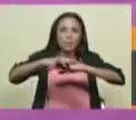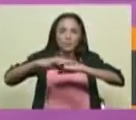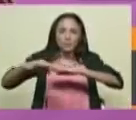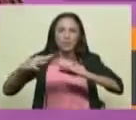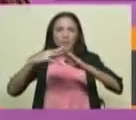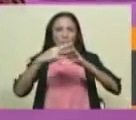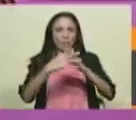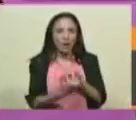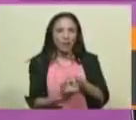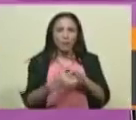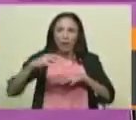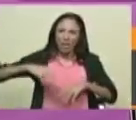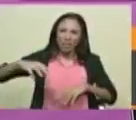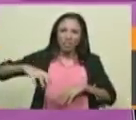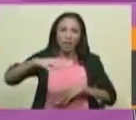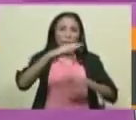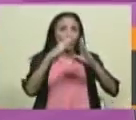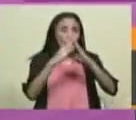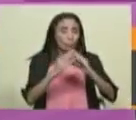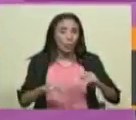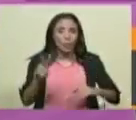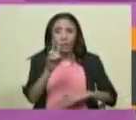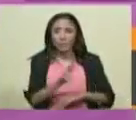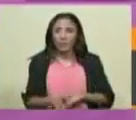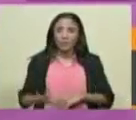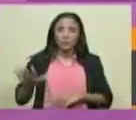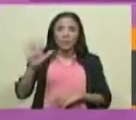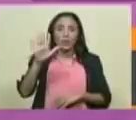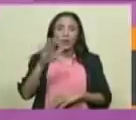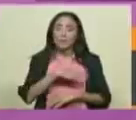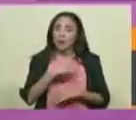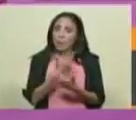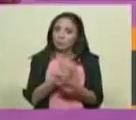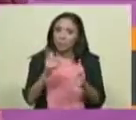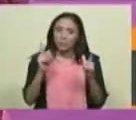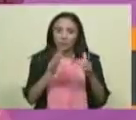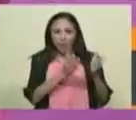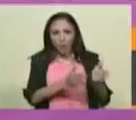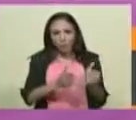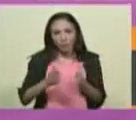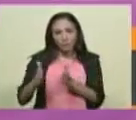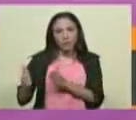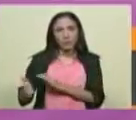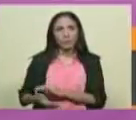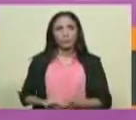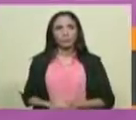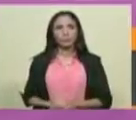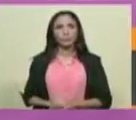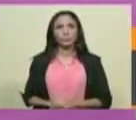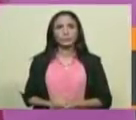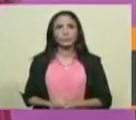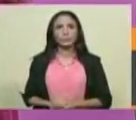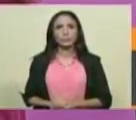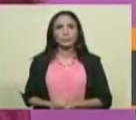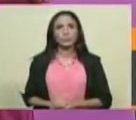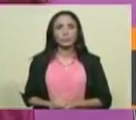estados. Solo la organización nos hará libres, solo la organización nos va a